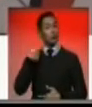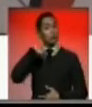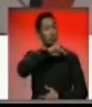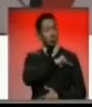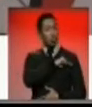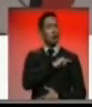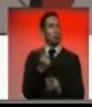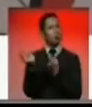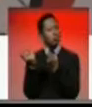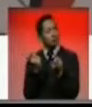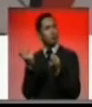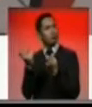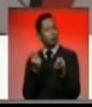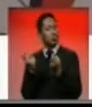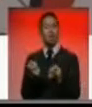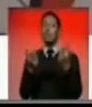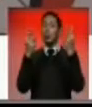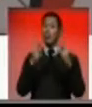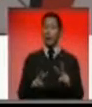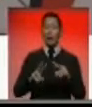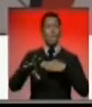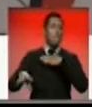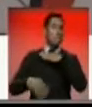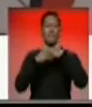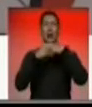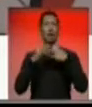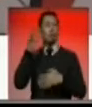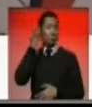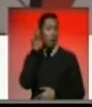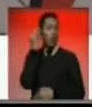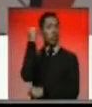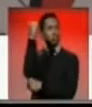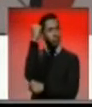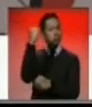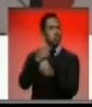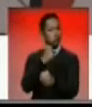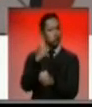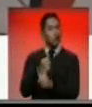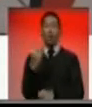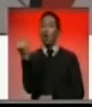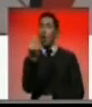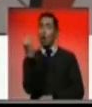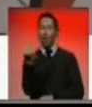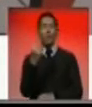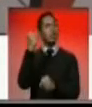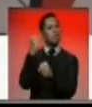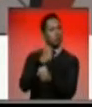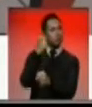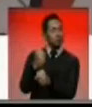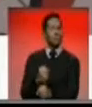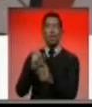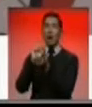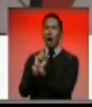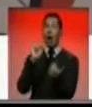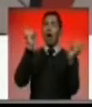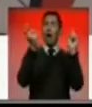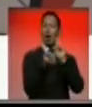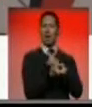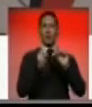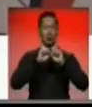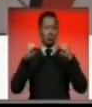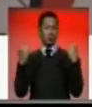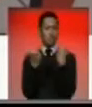dirección está la incorporación no solo de más mujeres, sino de más jóvenes que trabajen por la apuesta de las transformaciones de